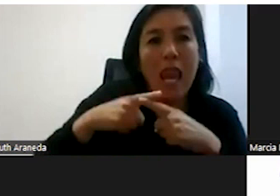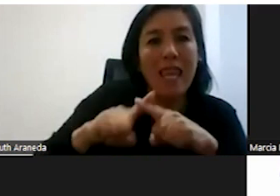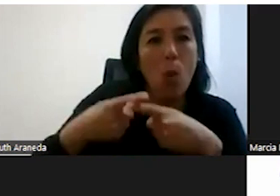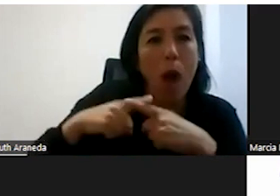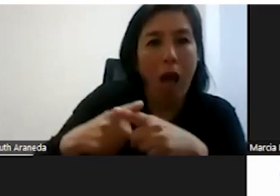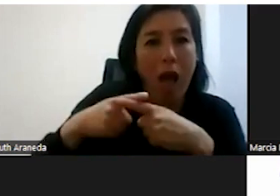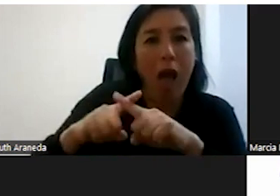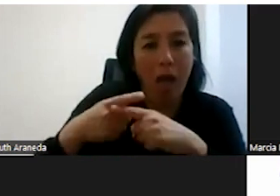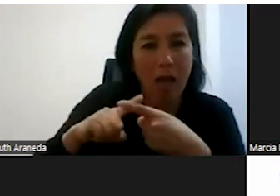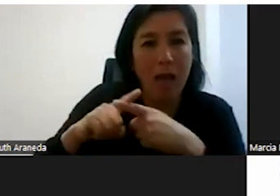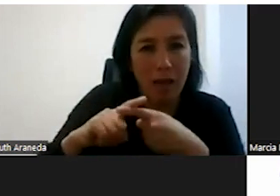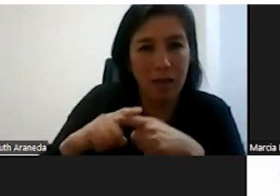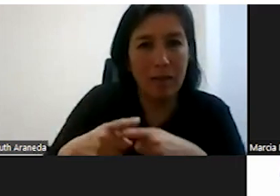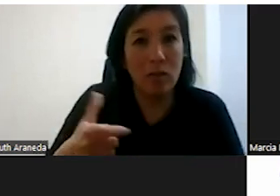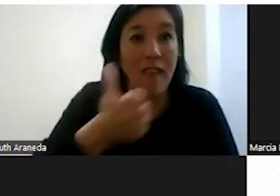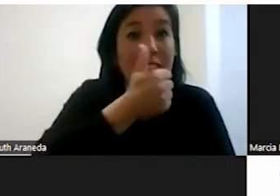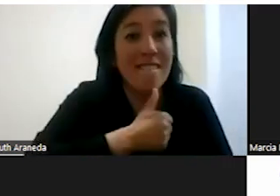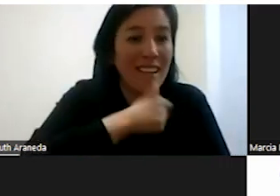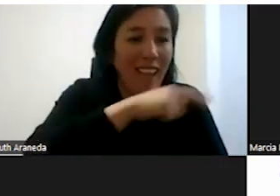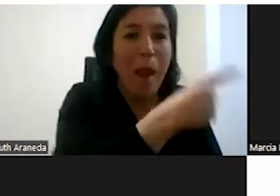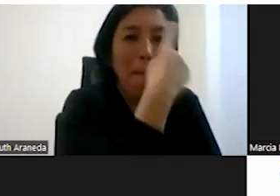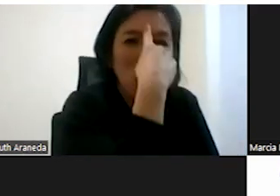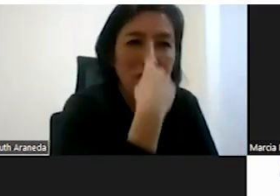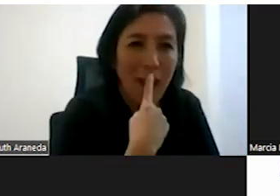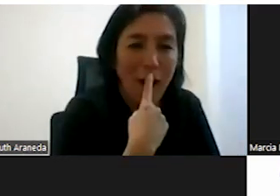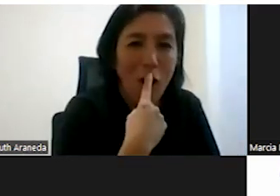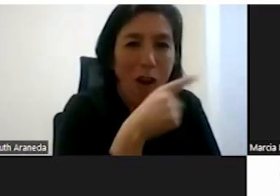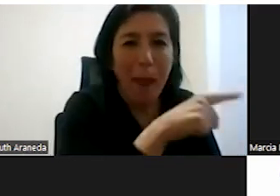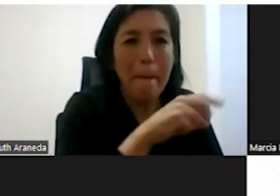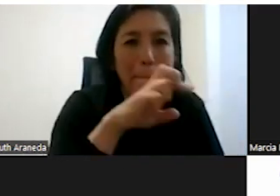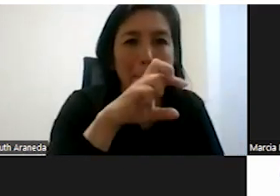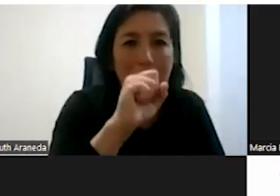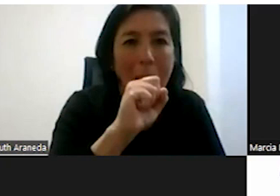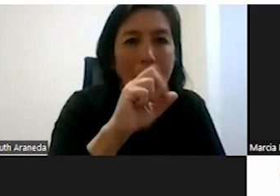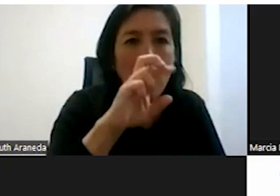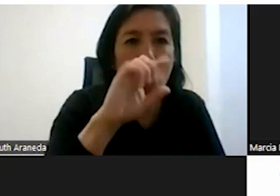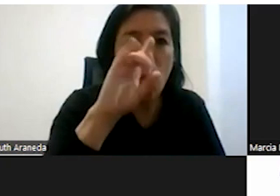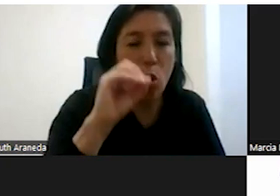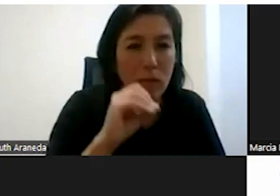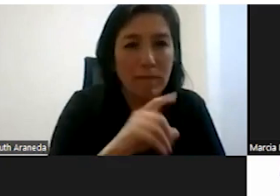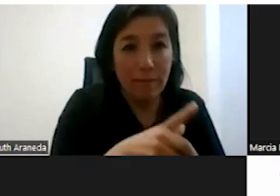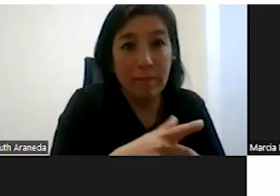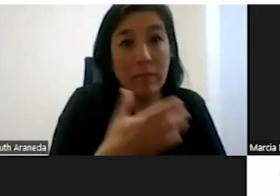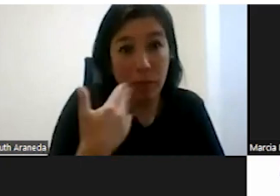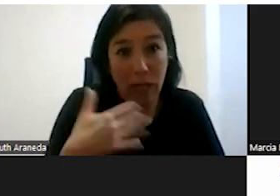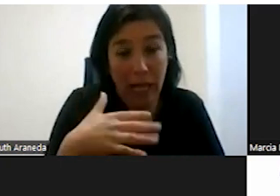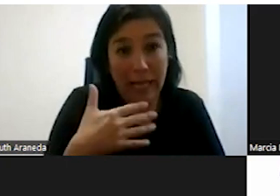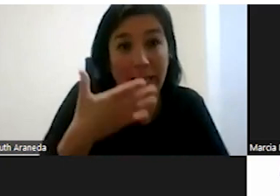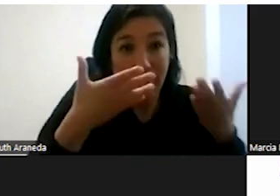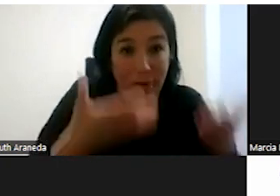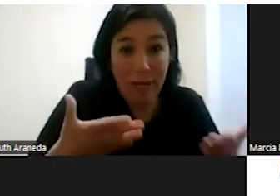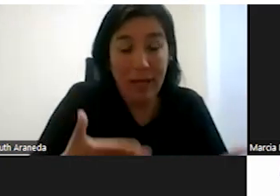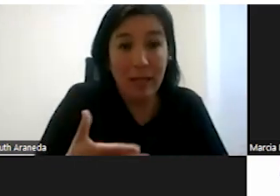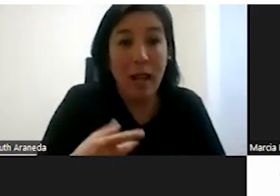museo. Sí, es necesario y con todo lo que implica también tener un museo en este momento, en este momento los